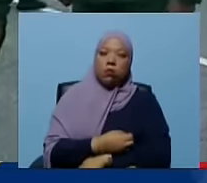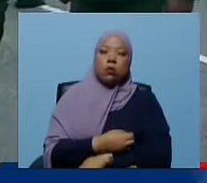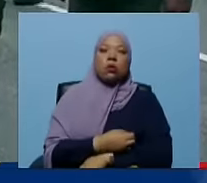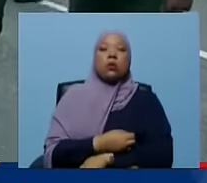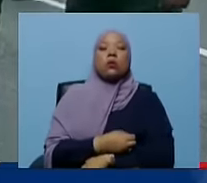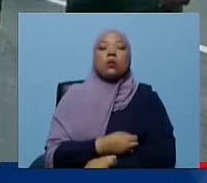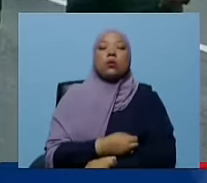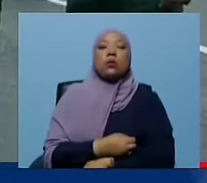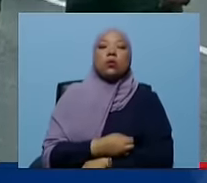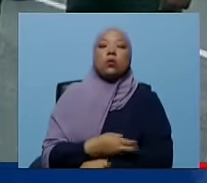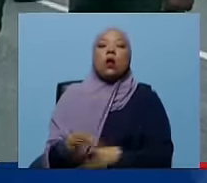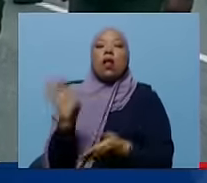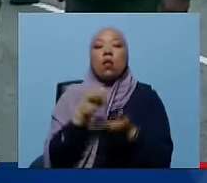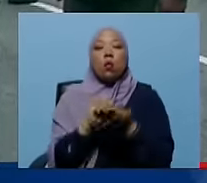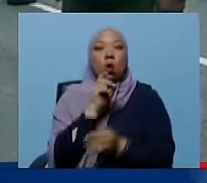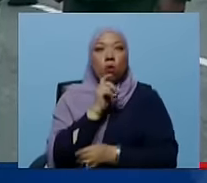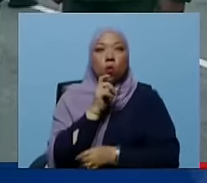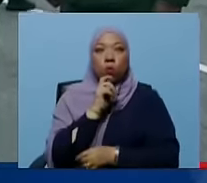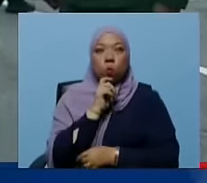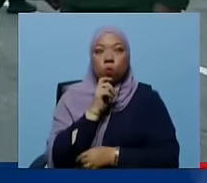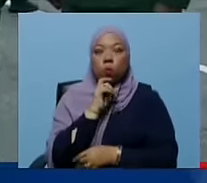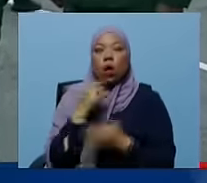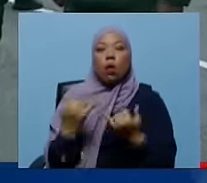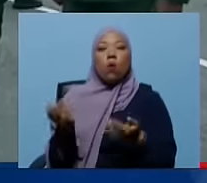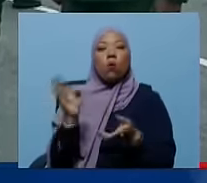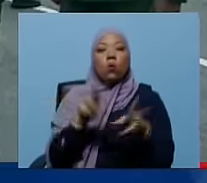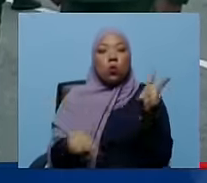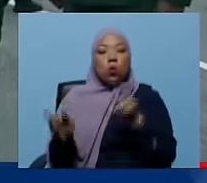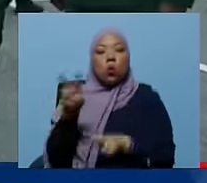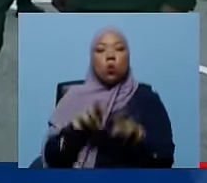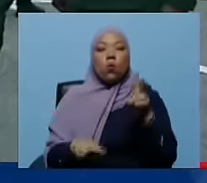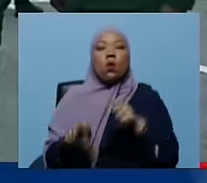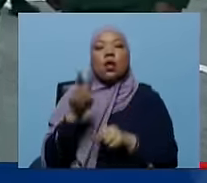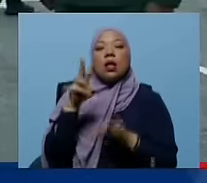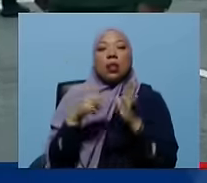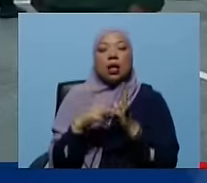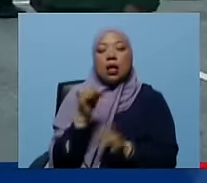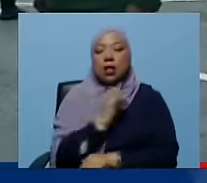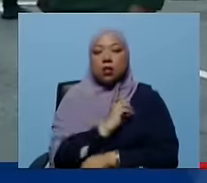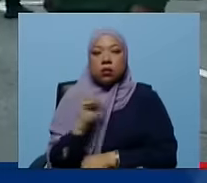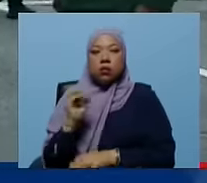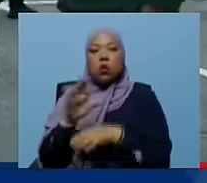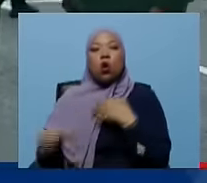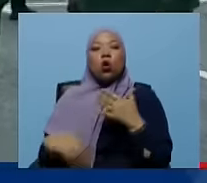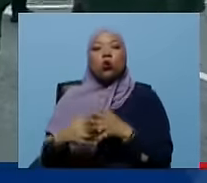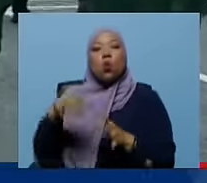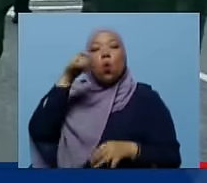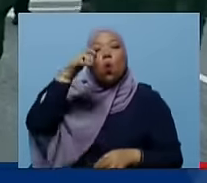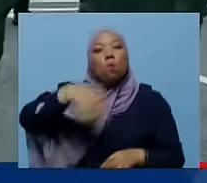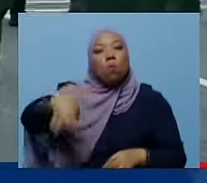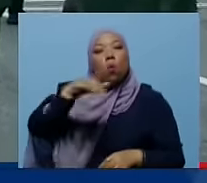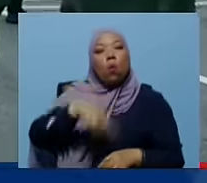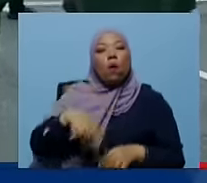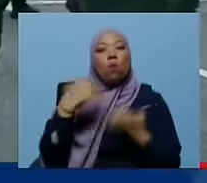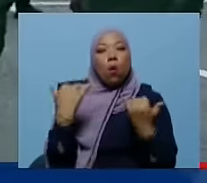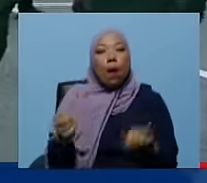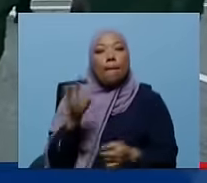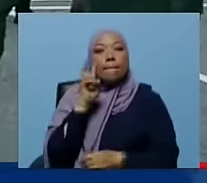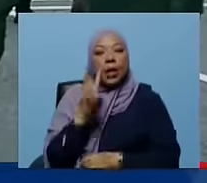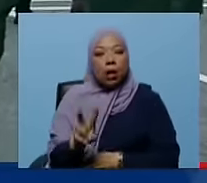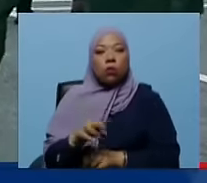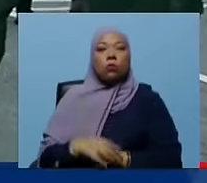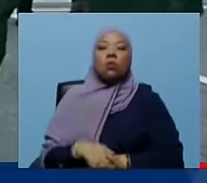ha multiplicado. Lo vimos ahora que recorrimos más de 300 ciudades. En todos los pueblos y ciudades veíamos